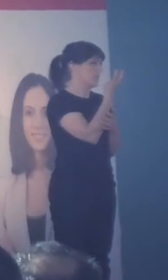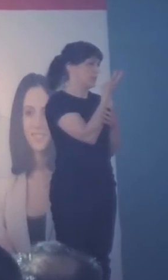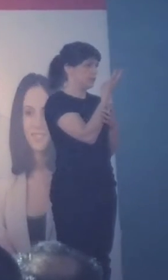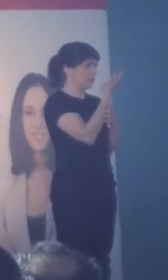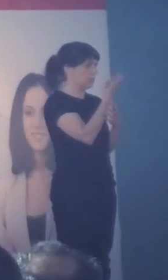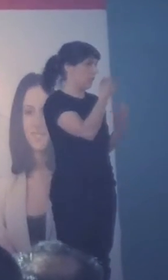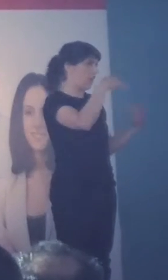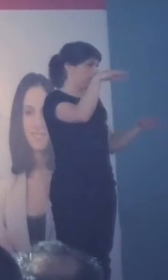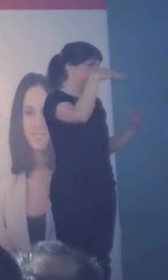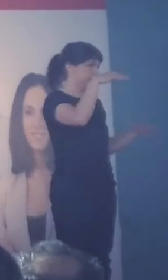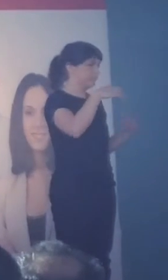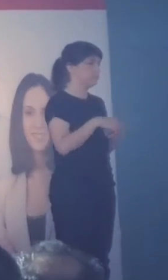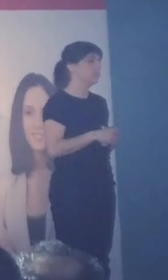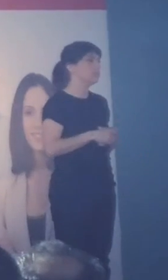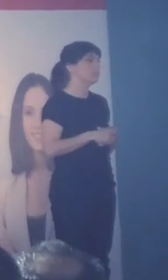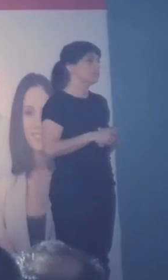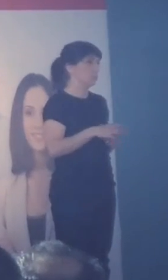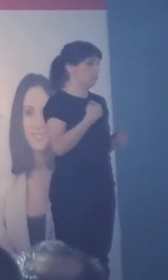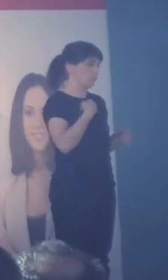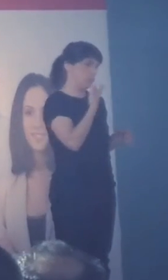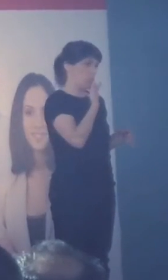edición en italiano que é que conozco,